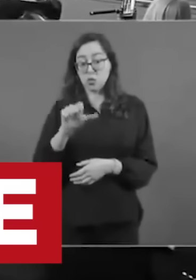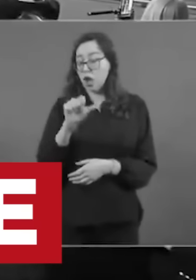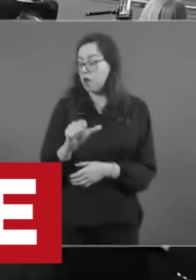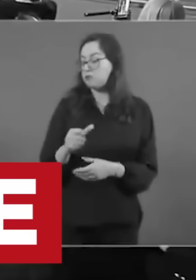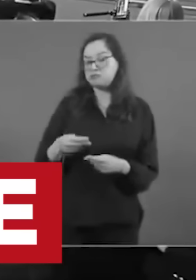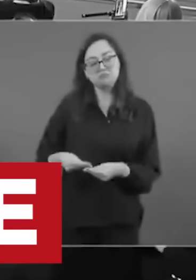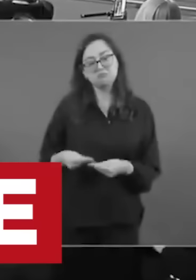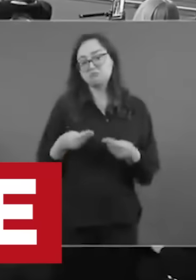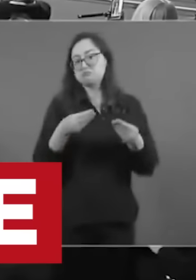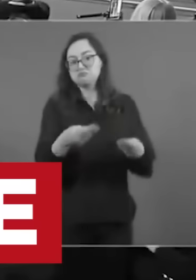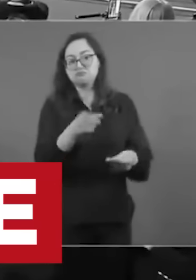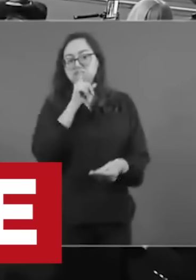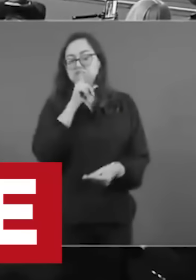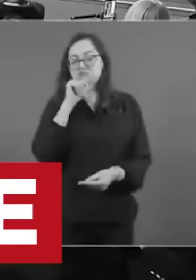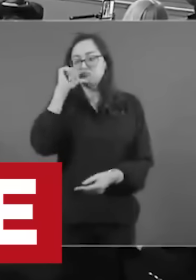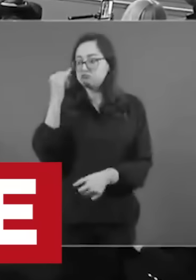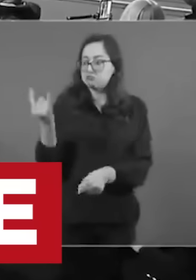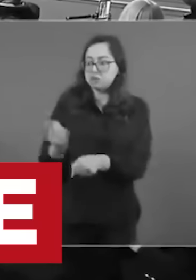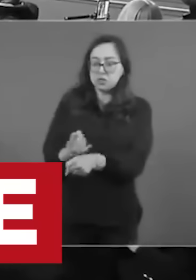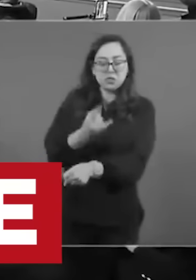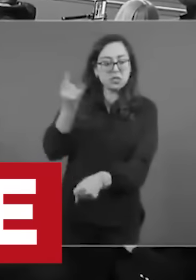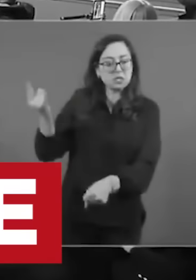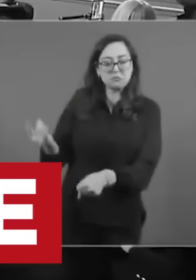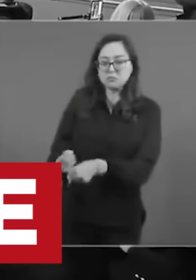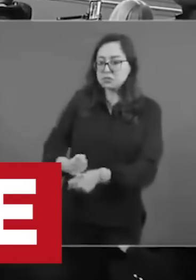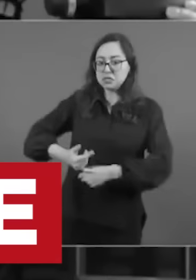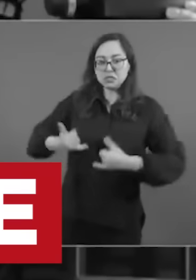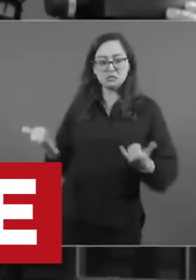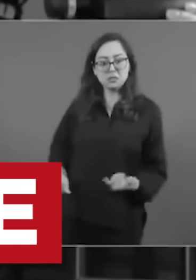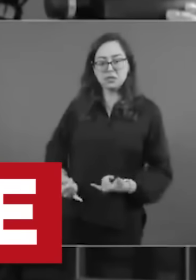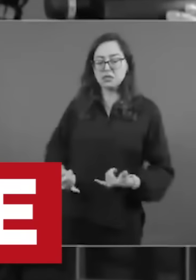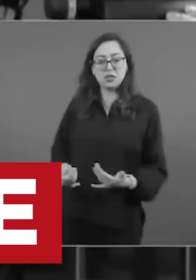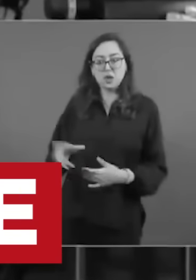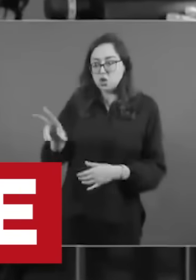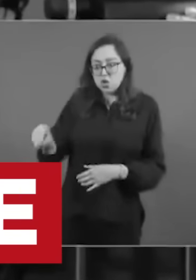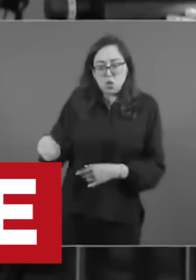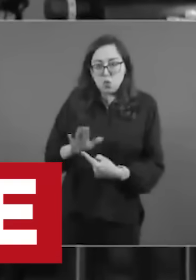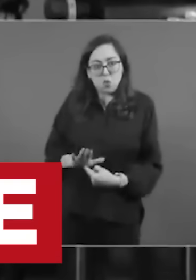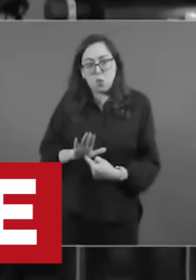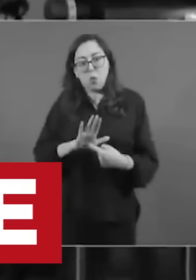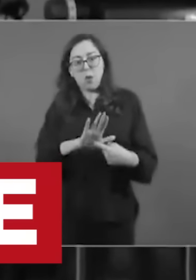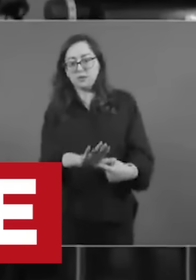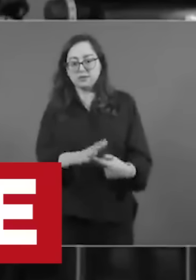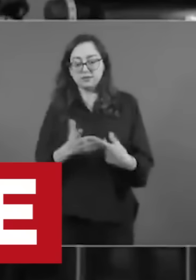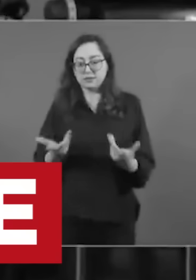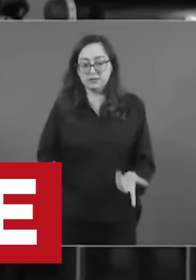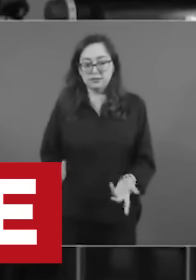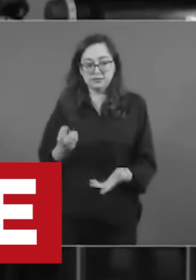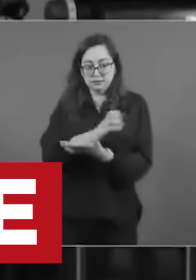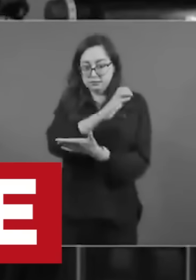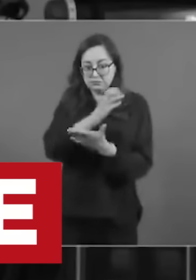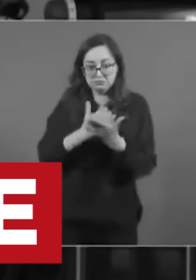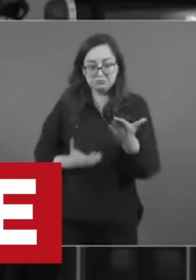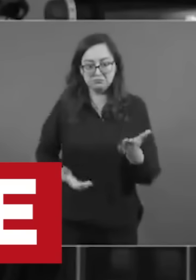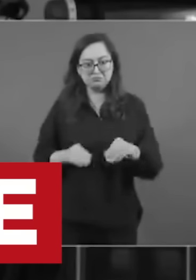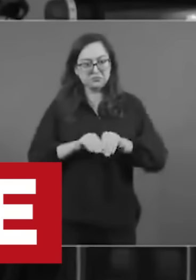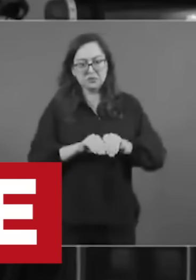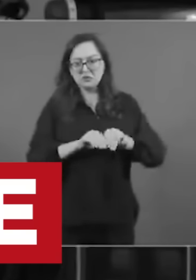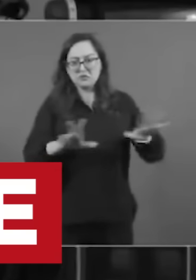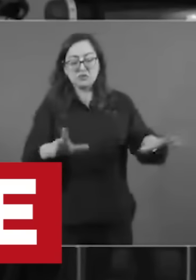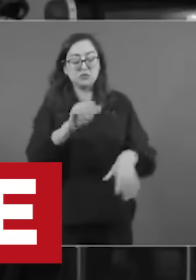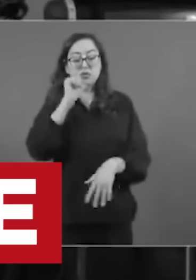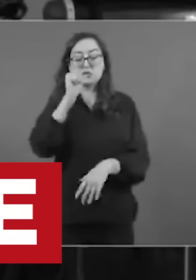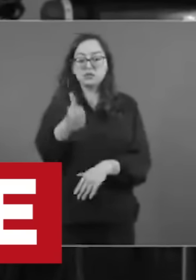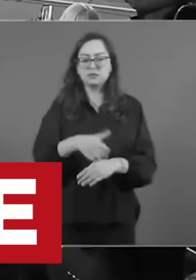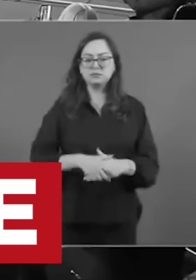derechos para el uso de Pegasus. Todavía la Sedena actualmente no quiere transparentar estos contratos sobre el tema